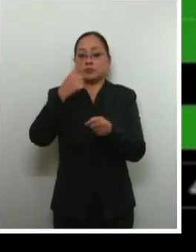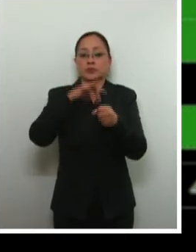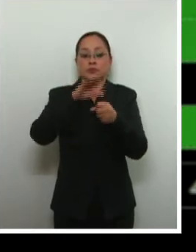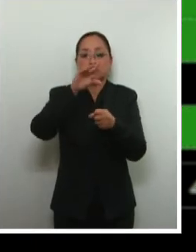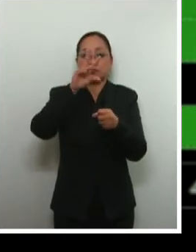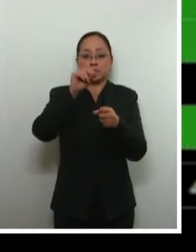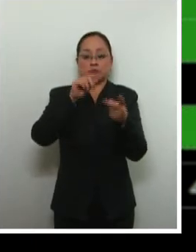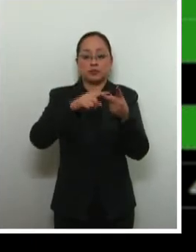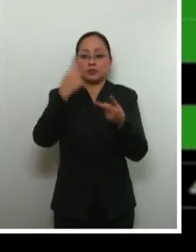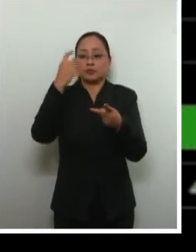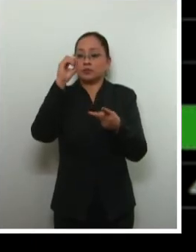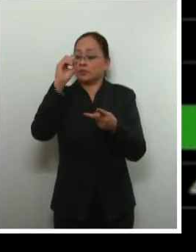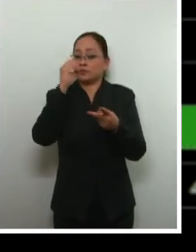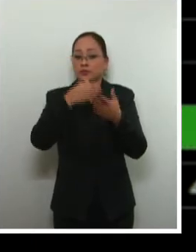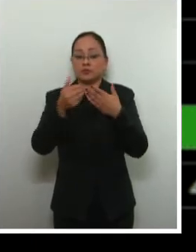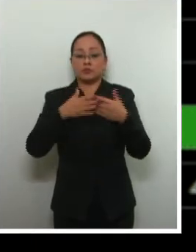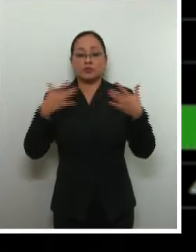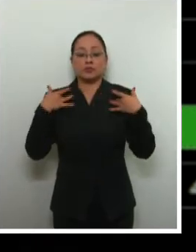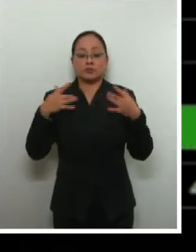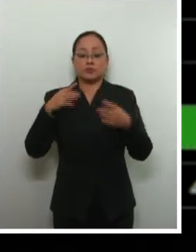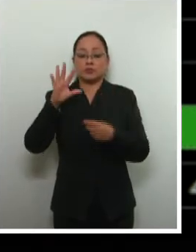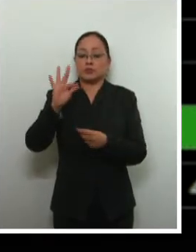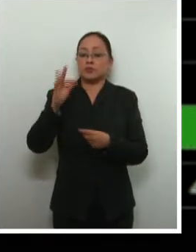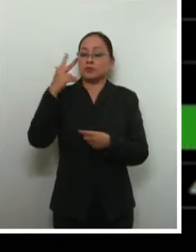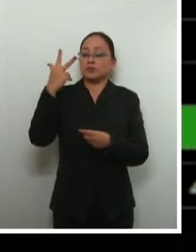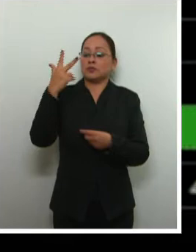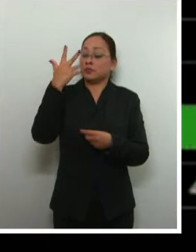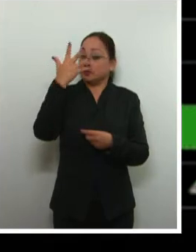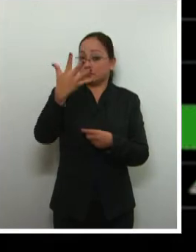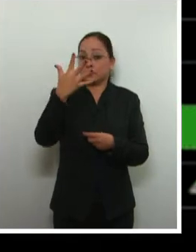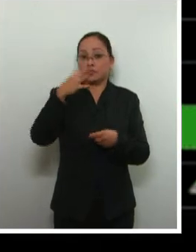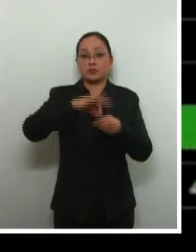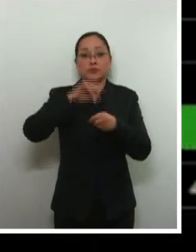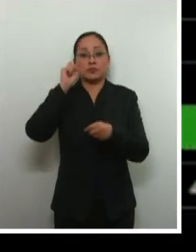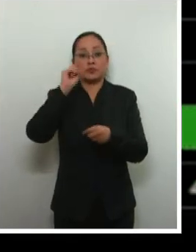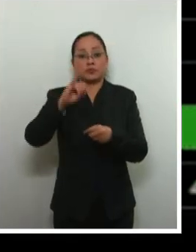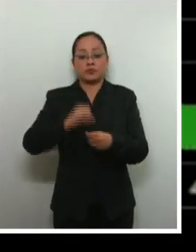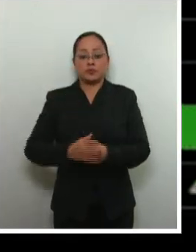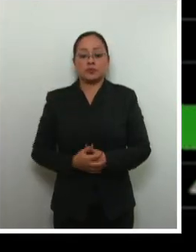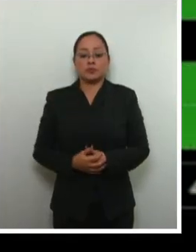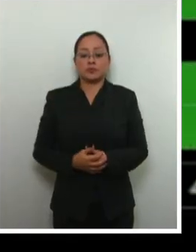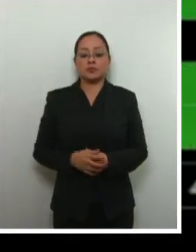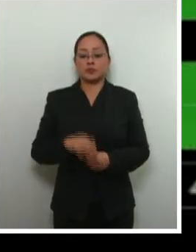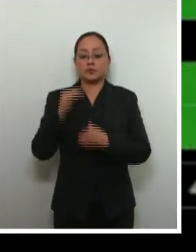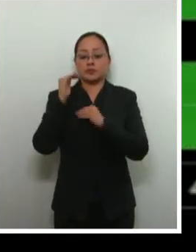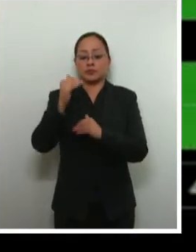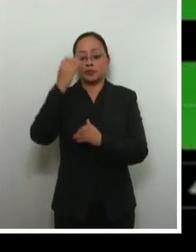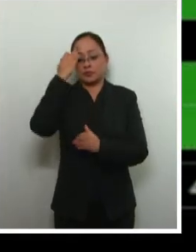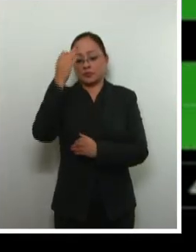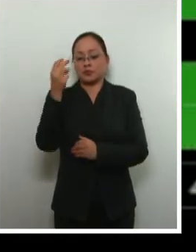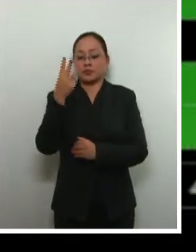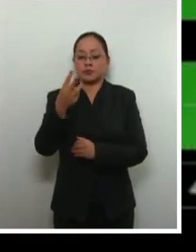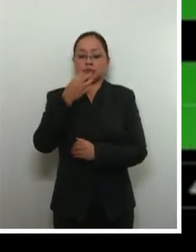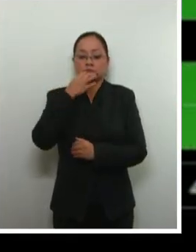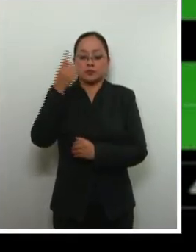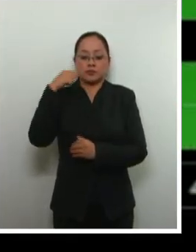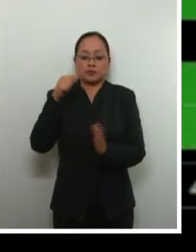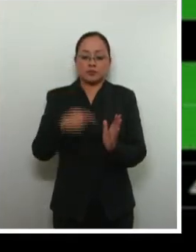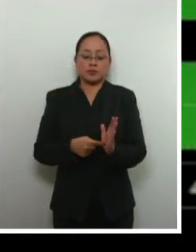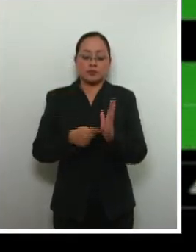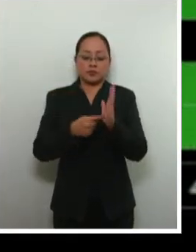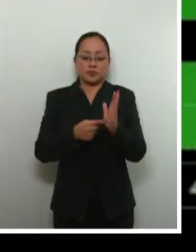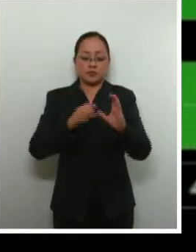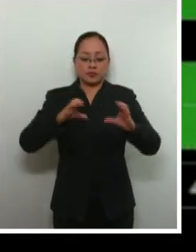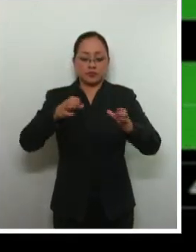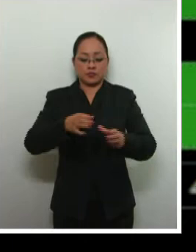contra, 0 abstenciones y 45 votos a favor. Son 3 minutos los que se han otorgado, así que